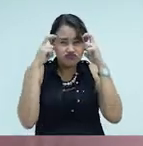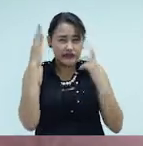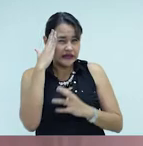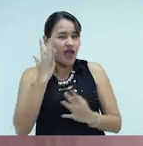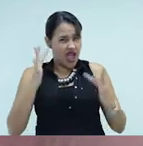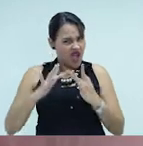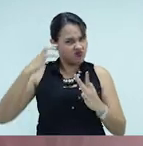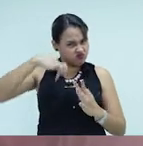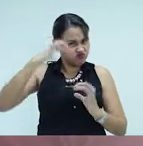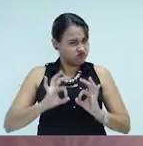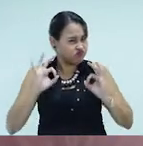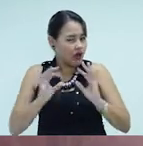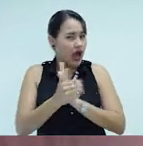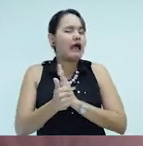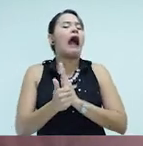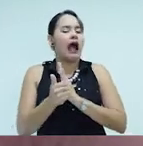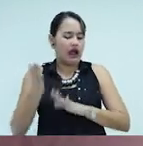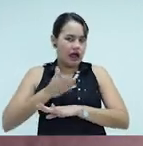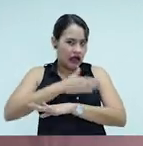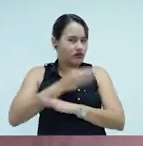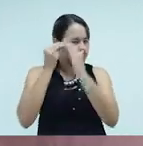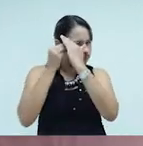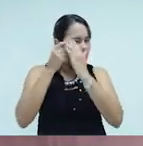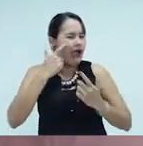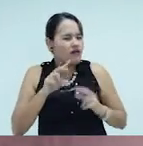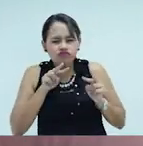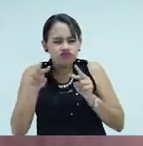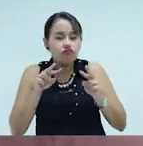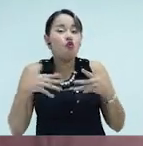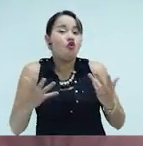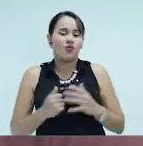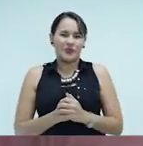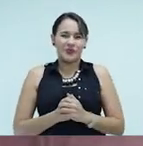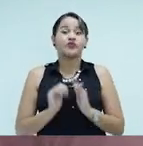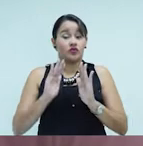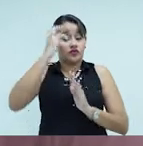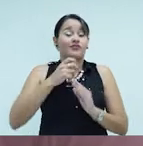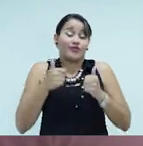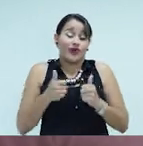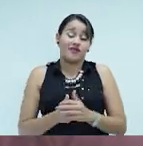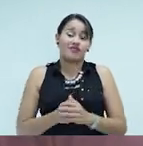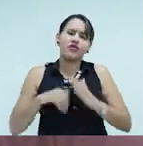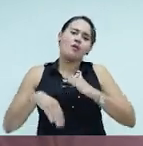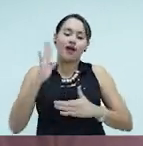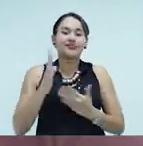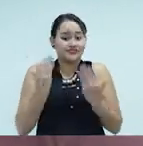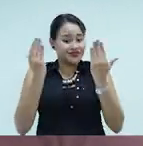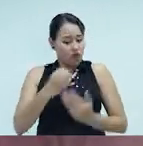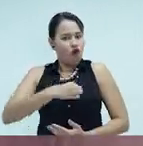y qué pueden brindar como profesionales. Más que eso, también es una oportunidad porque te permite